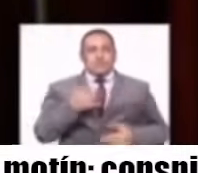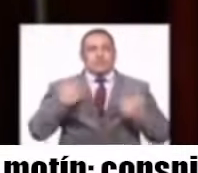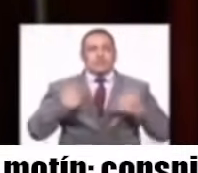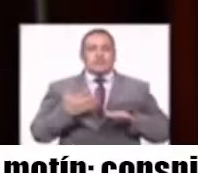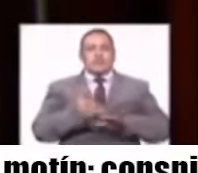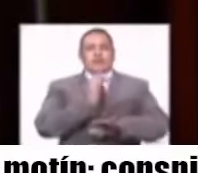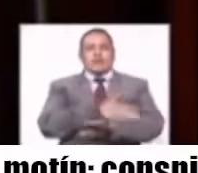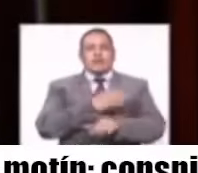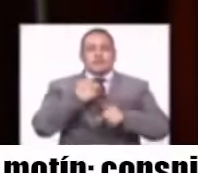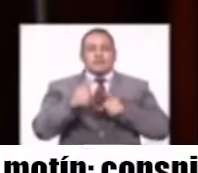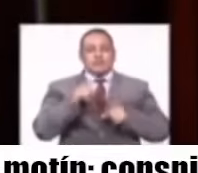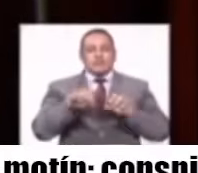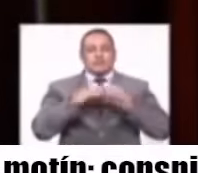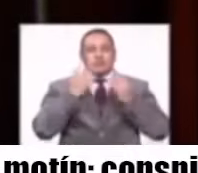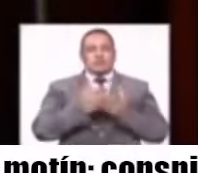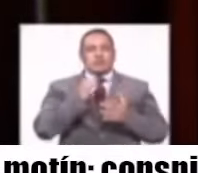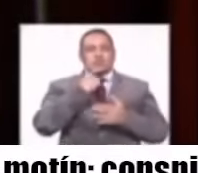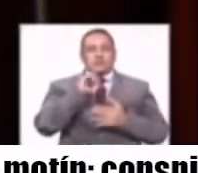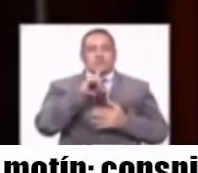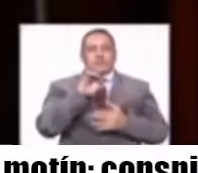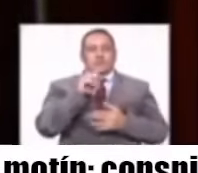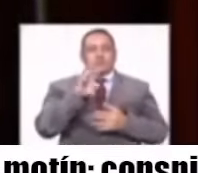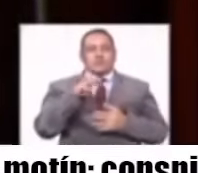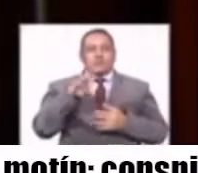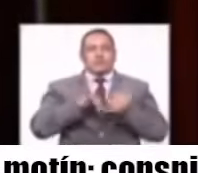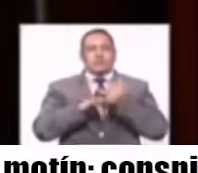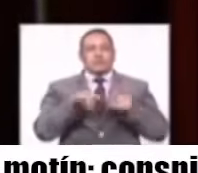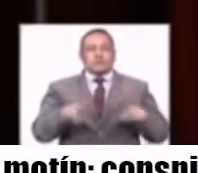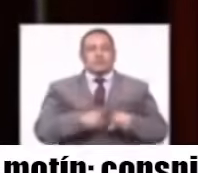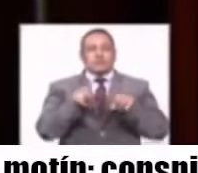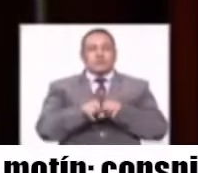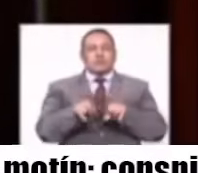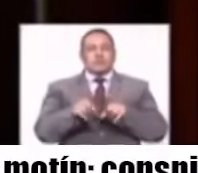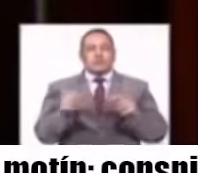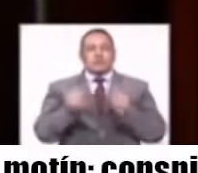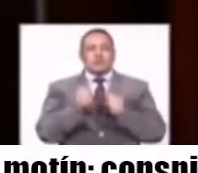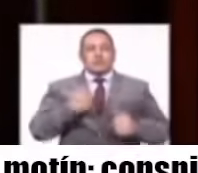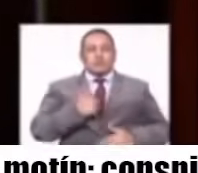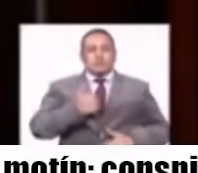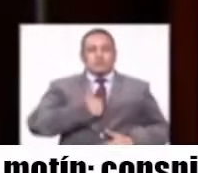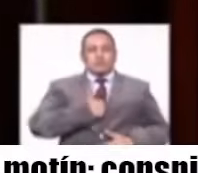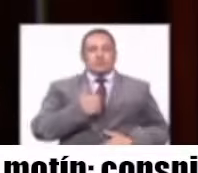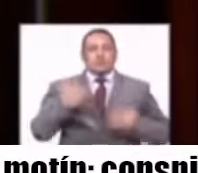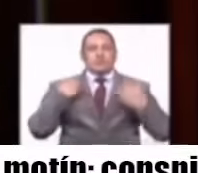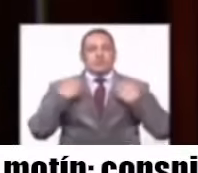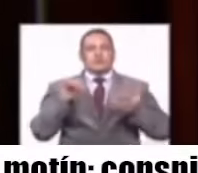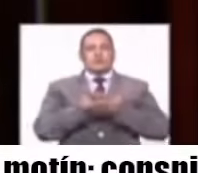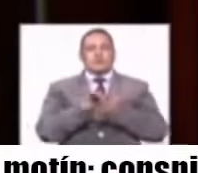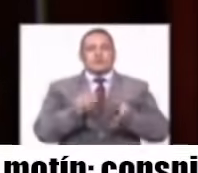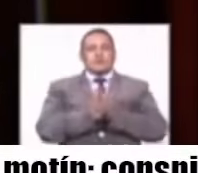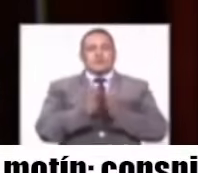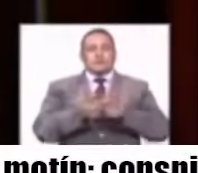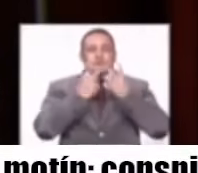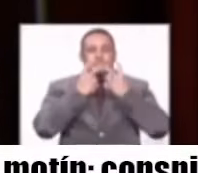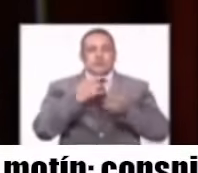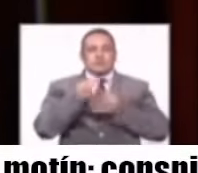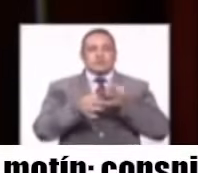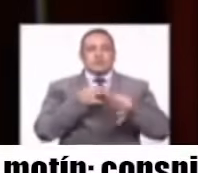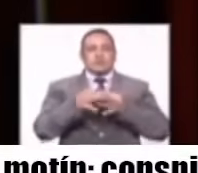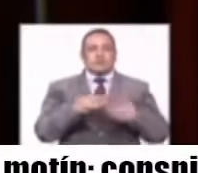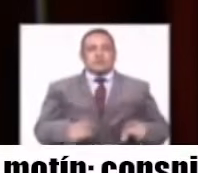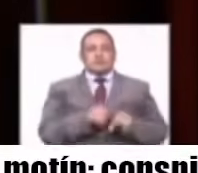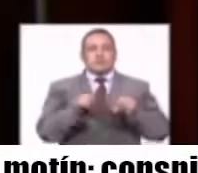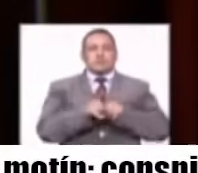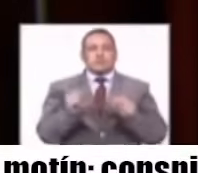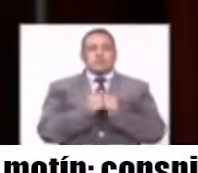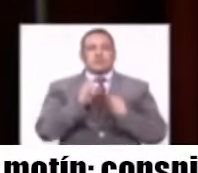habíamos congresistas como la congresista Lady Camones, como mi propio despacho, solicitando información acerca de